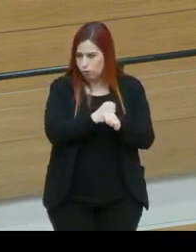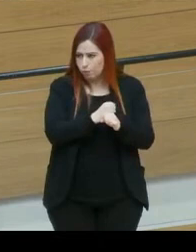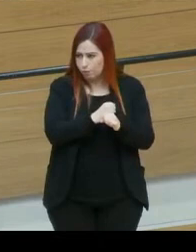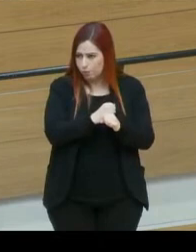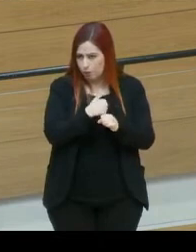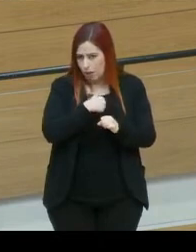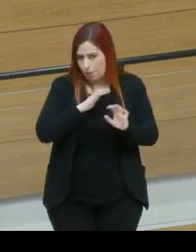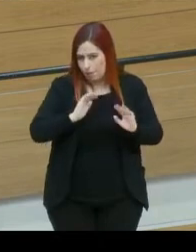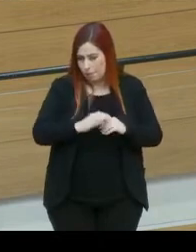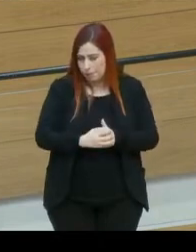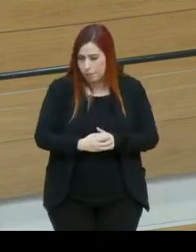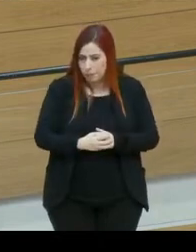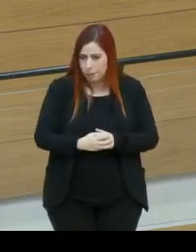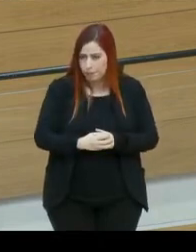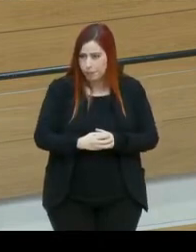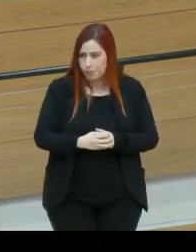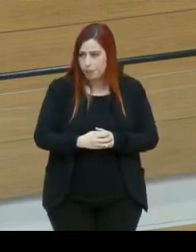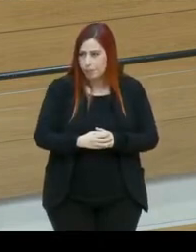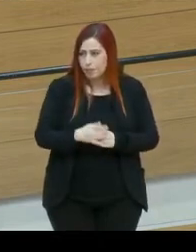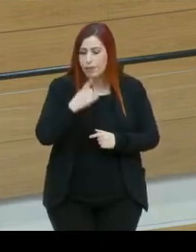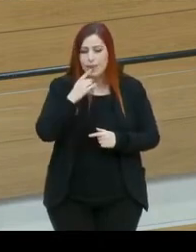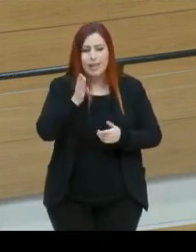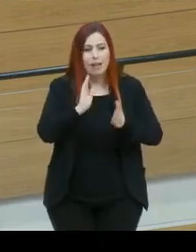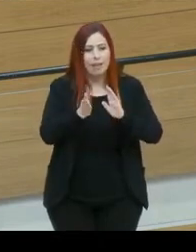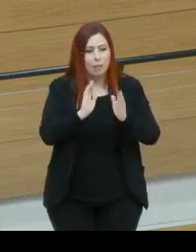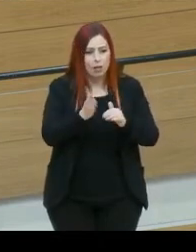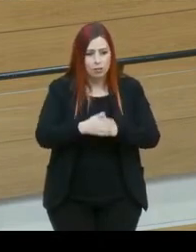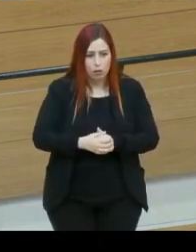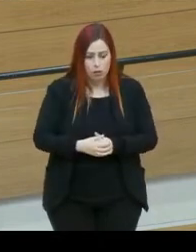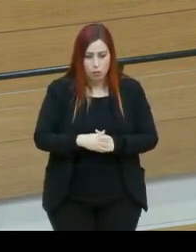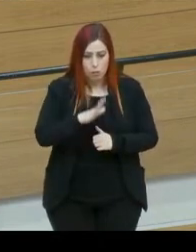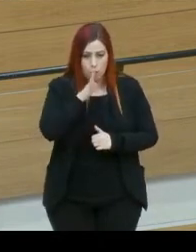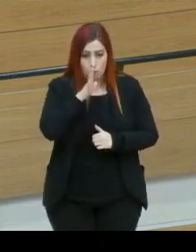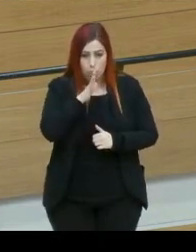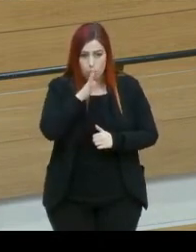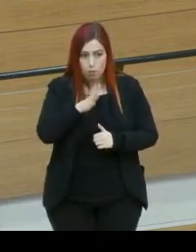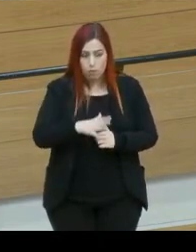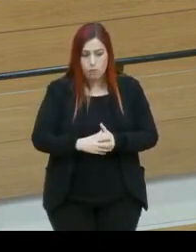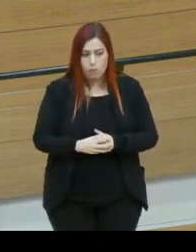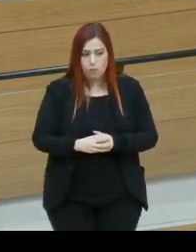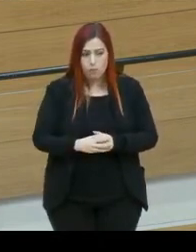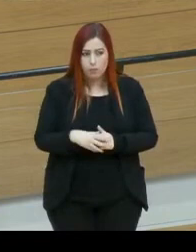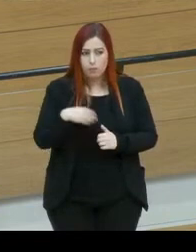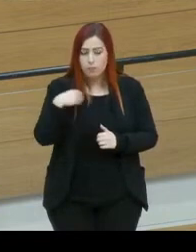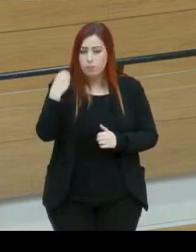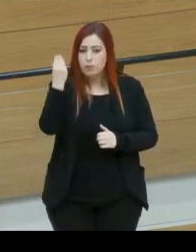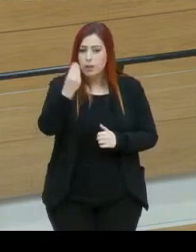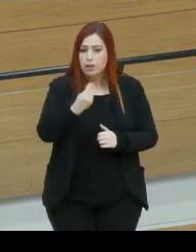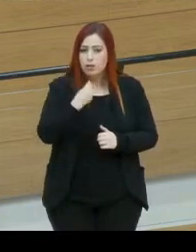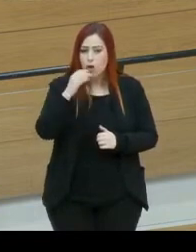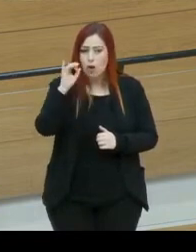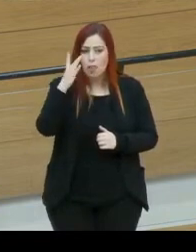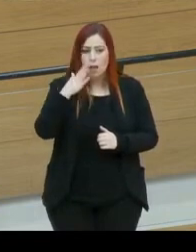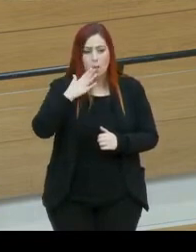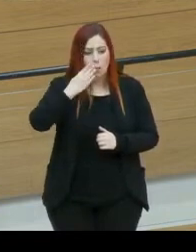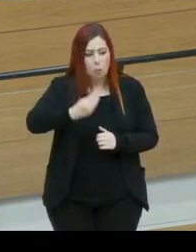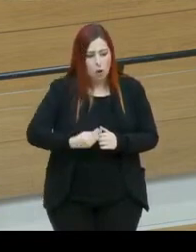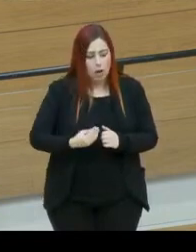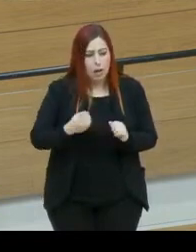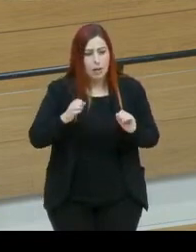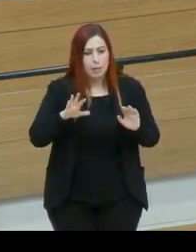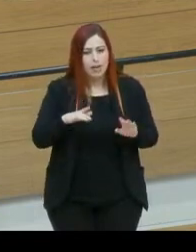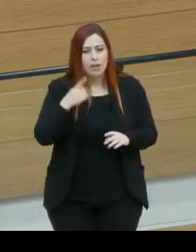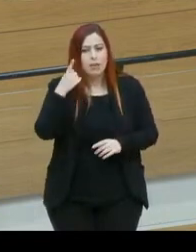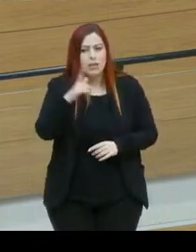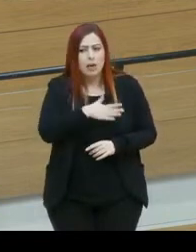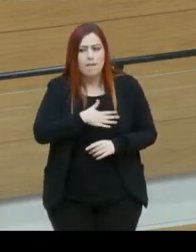y es dicho tratamiento, puesto que me parece una buena idea. Sin embargo, me gustaría